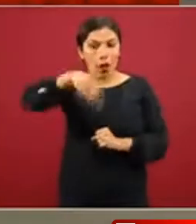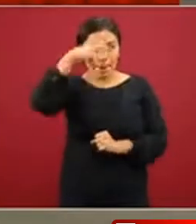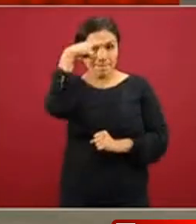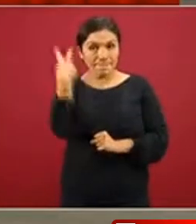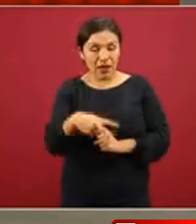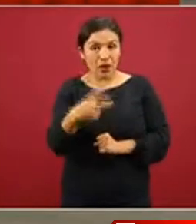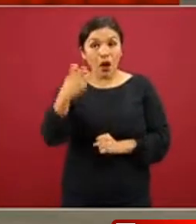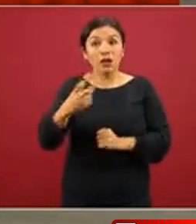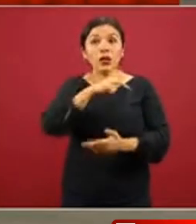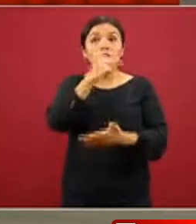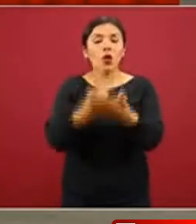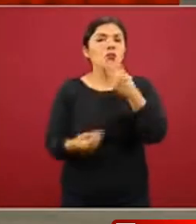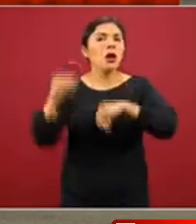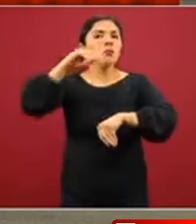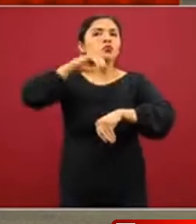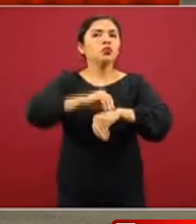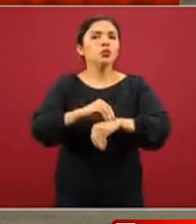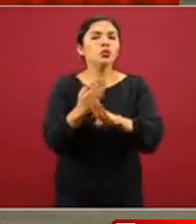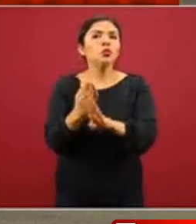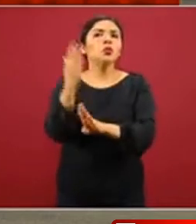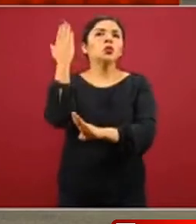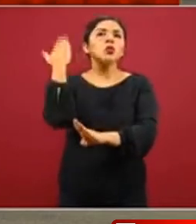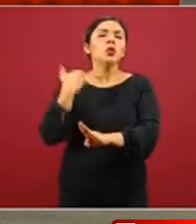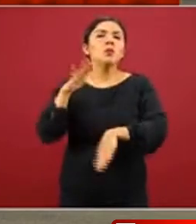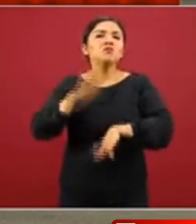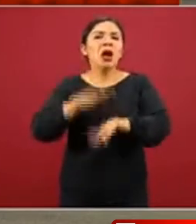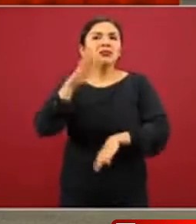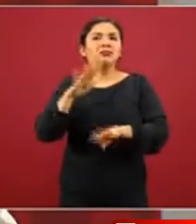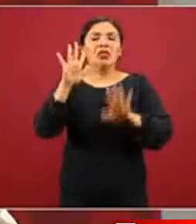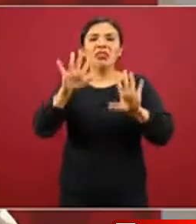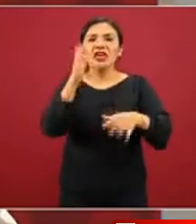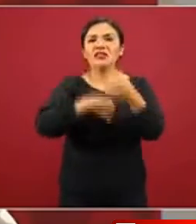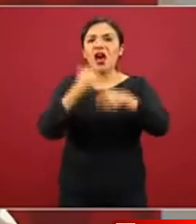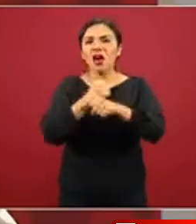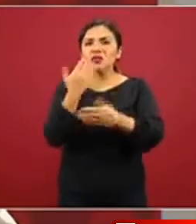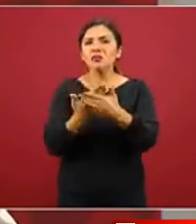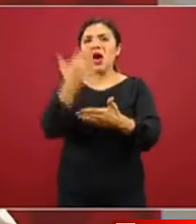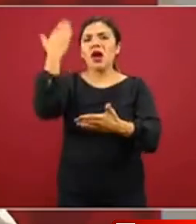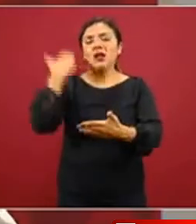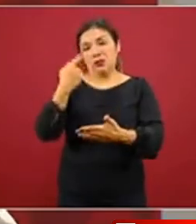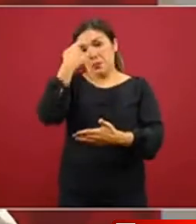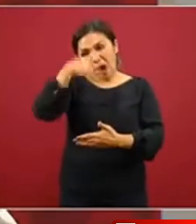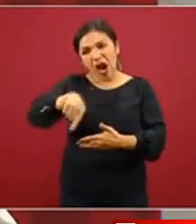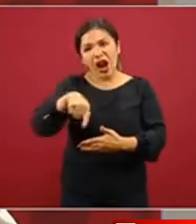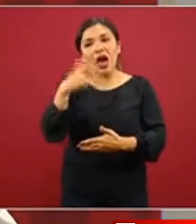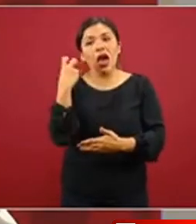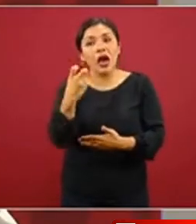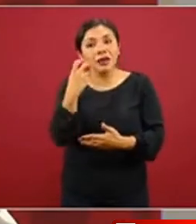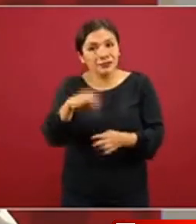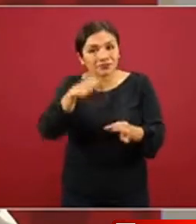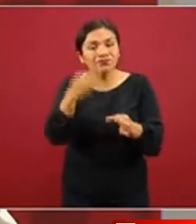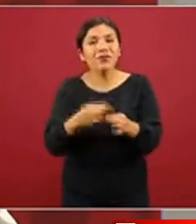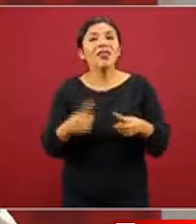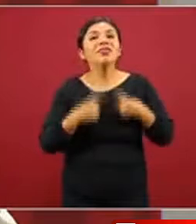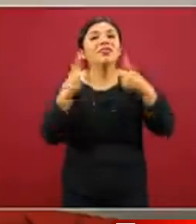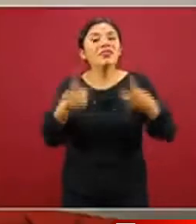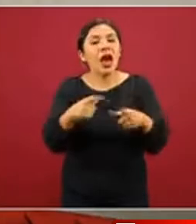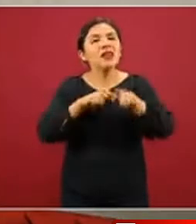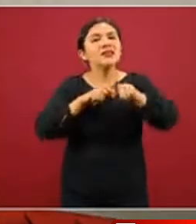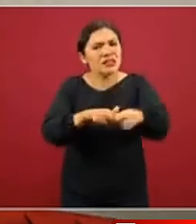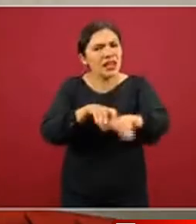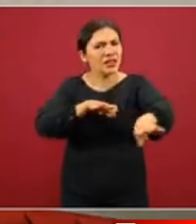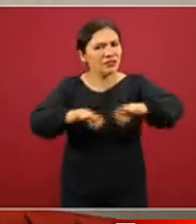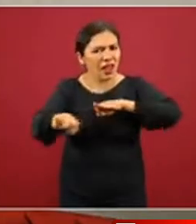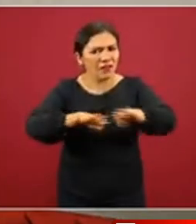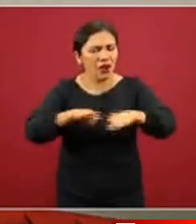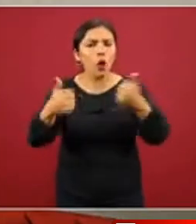un programa que se estableció desde hace más de una década con el propósito precisamente de garantizar la continuidad de